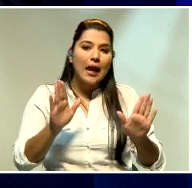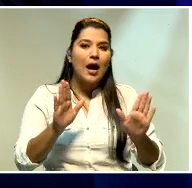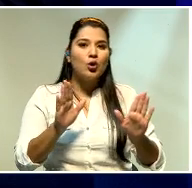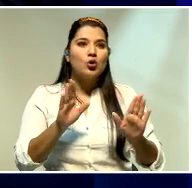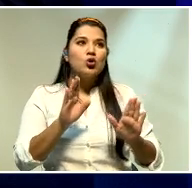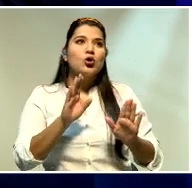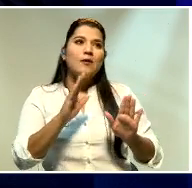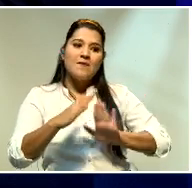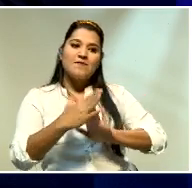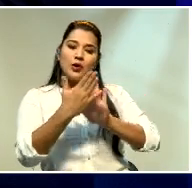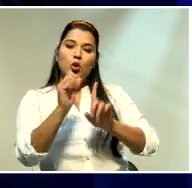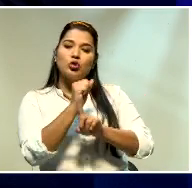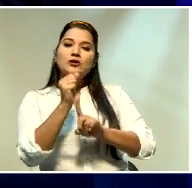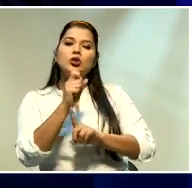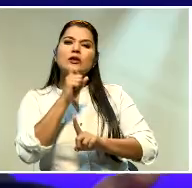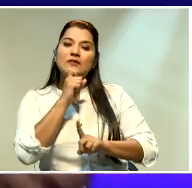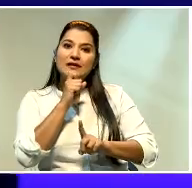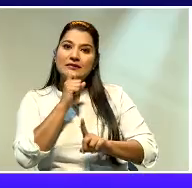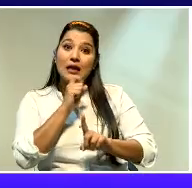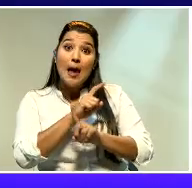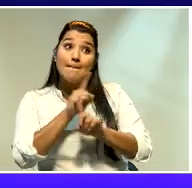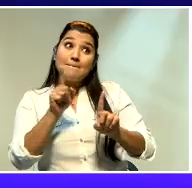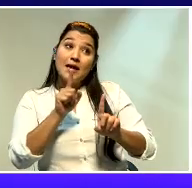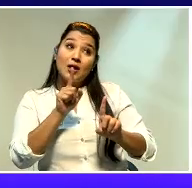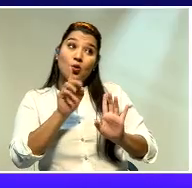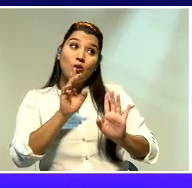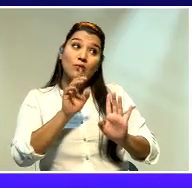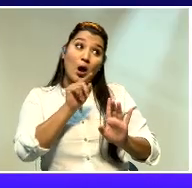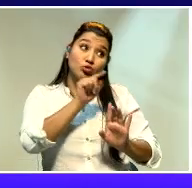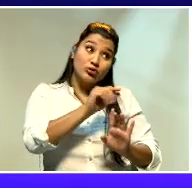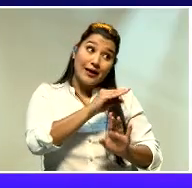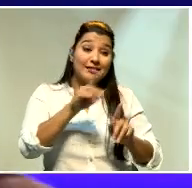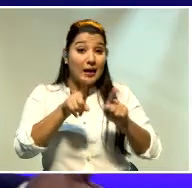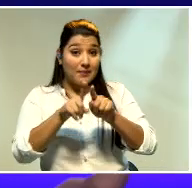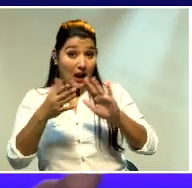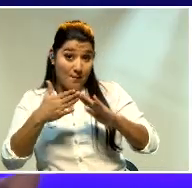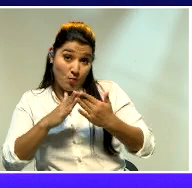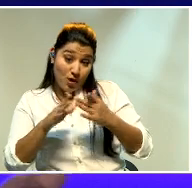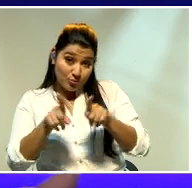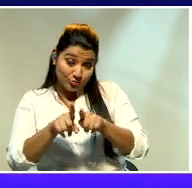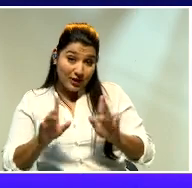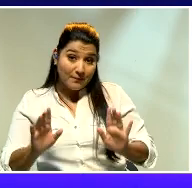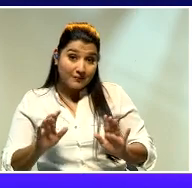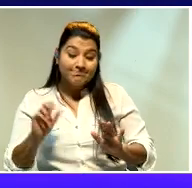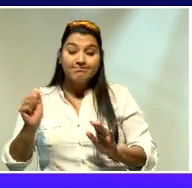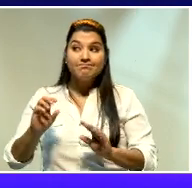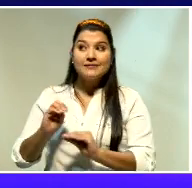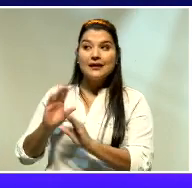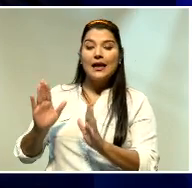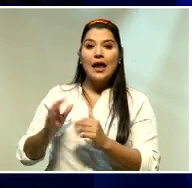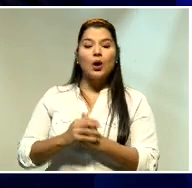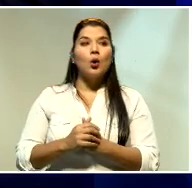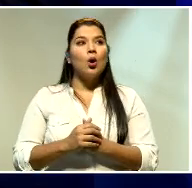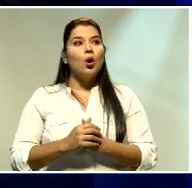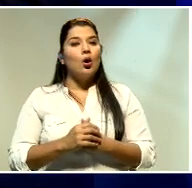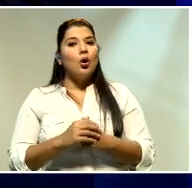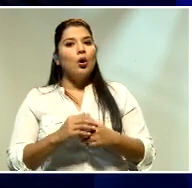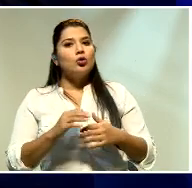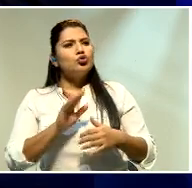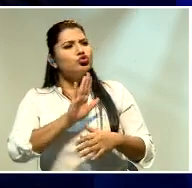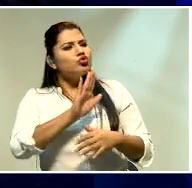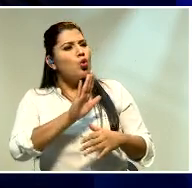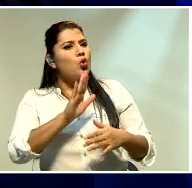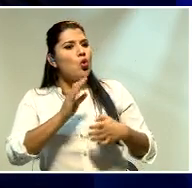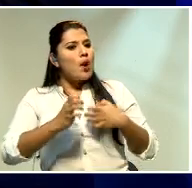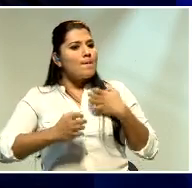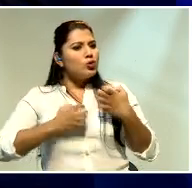una situación difícil, pero le tocó a usted y le tocó a la gente también. Por supuesto. ¿Cómo está hoy su